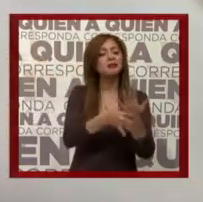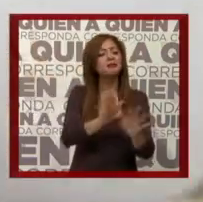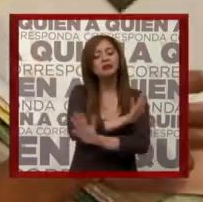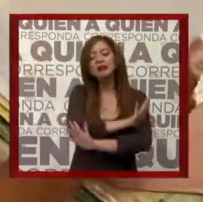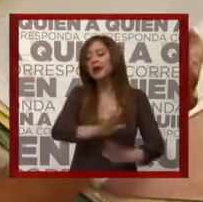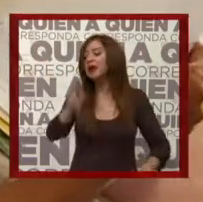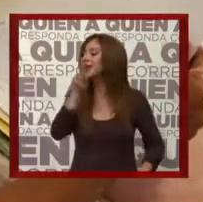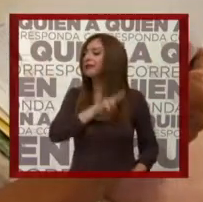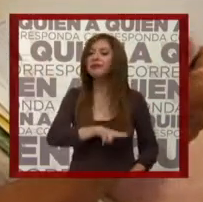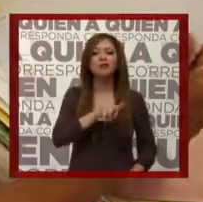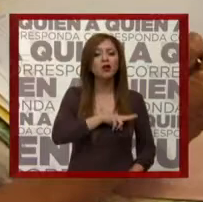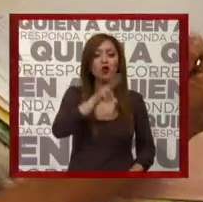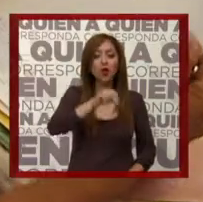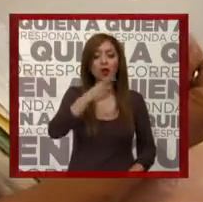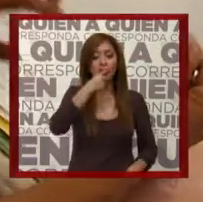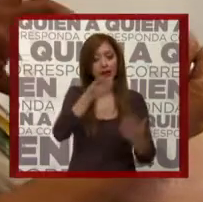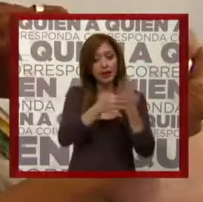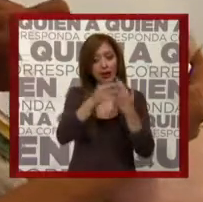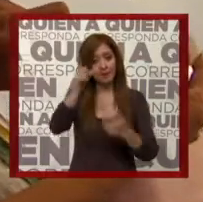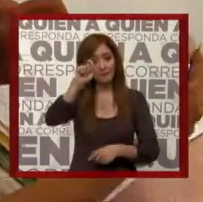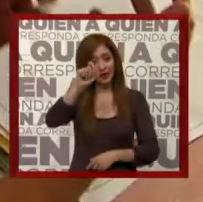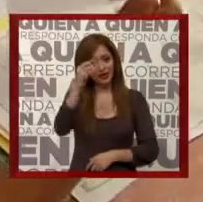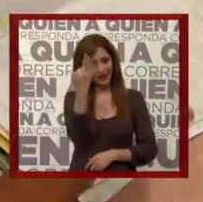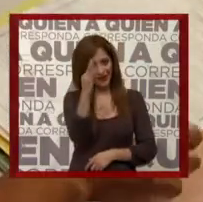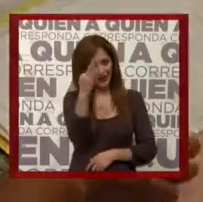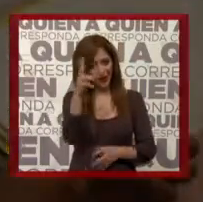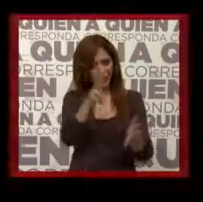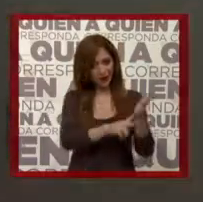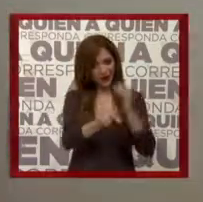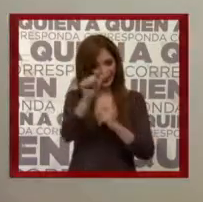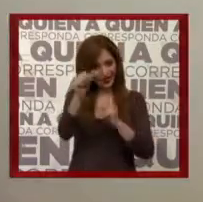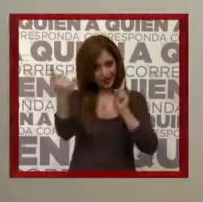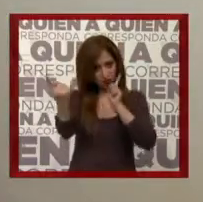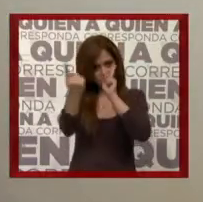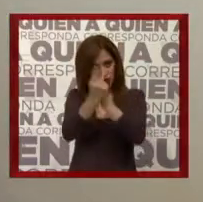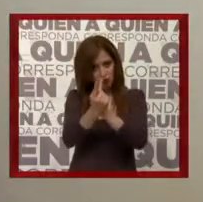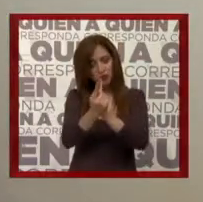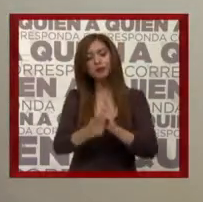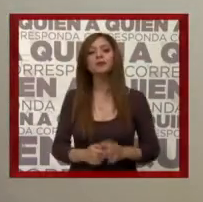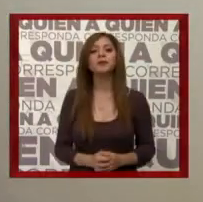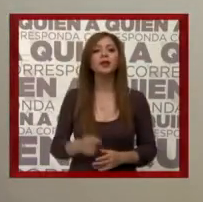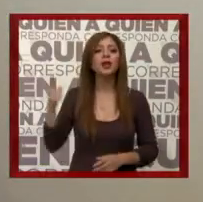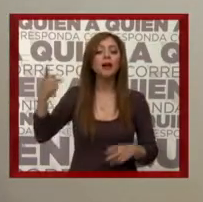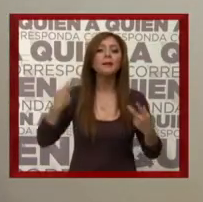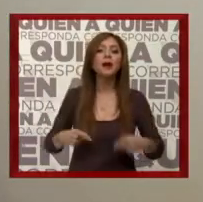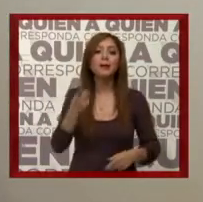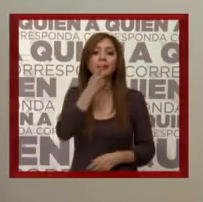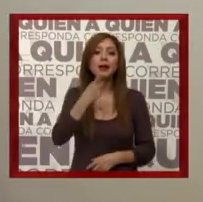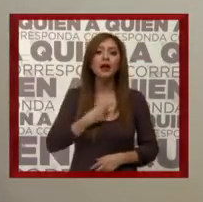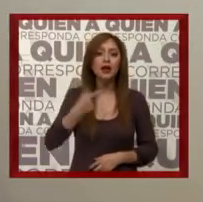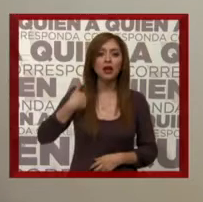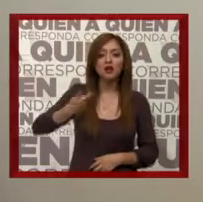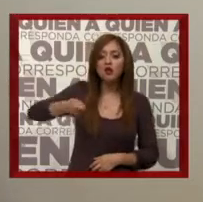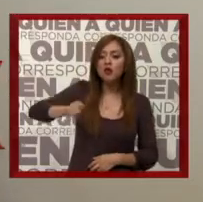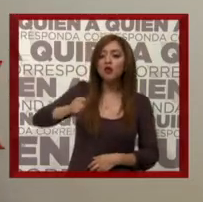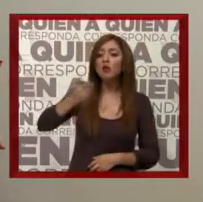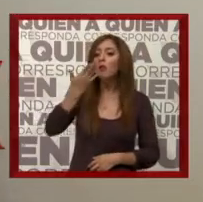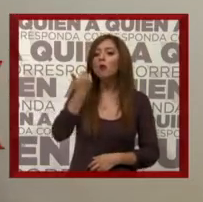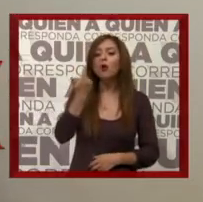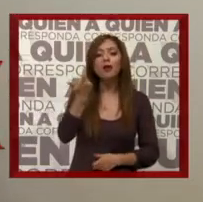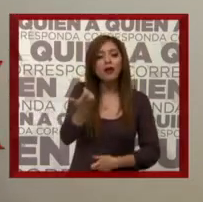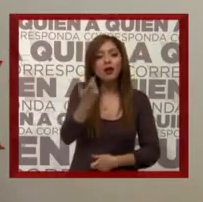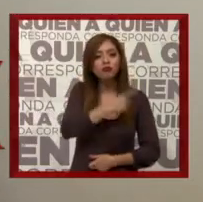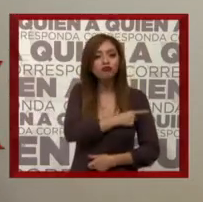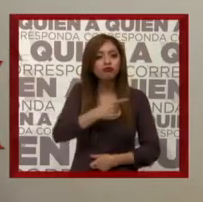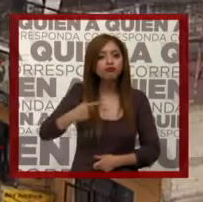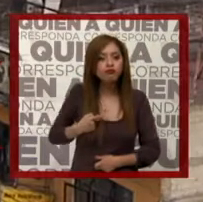propiedad. Quedaron de verse el 20 de febrero del 2016. Ellos quedaron de entregarme mis llaves porque no tenían para liquidarlo. El adeudo que